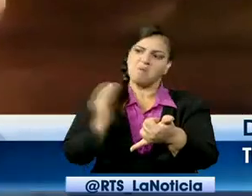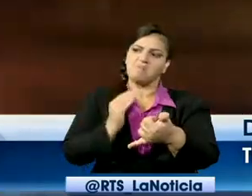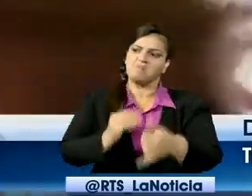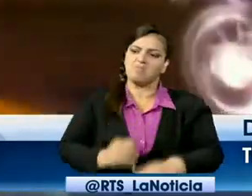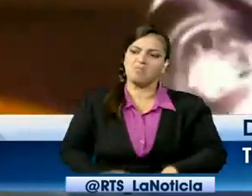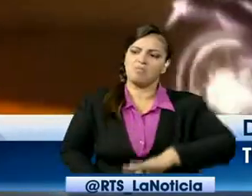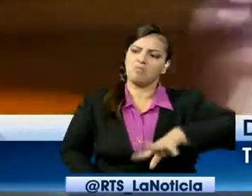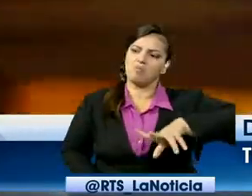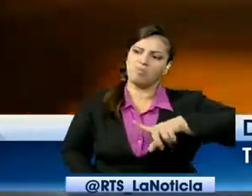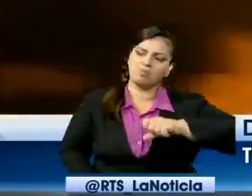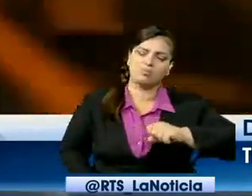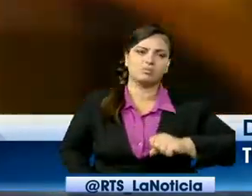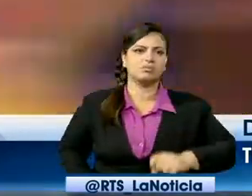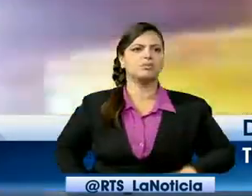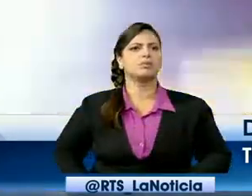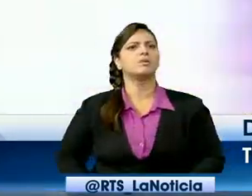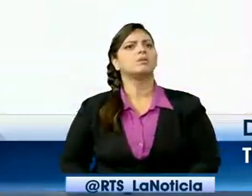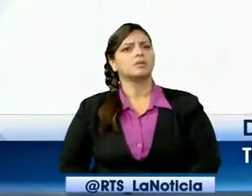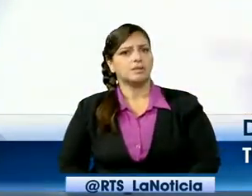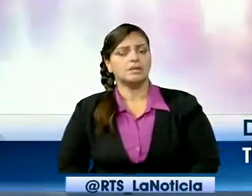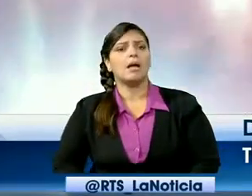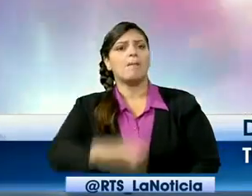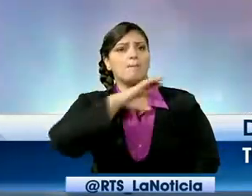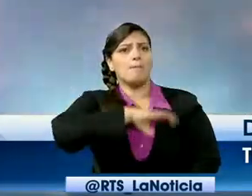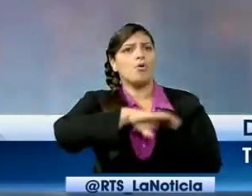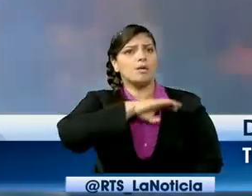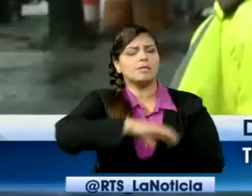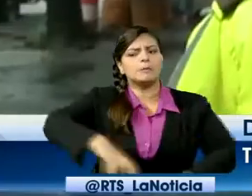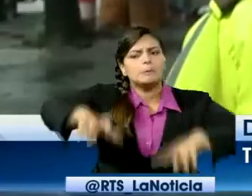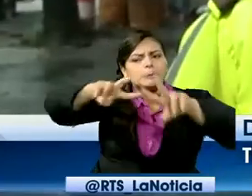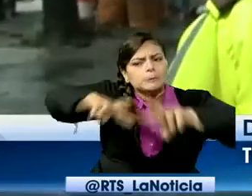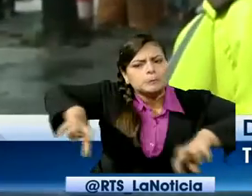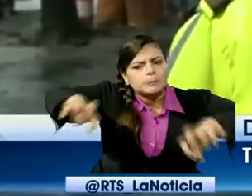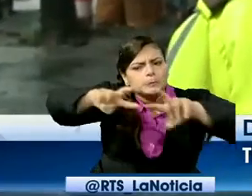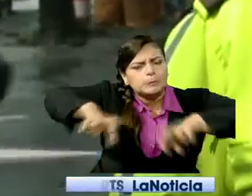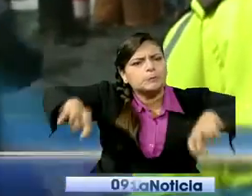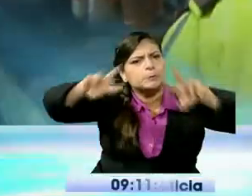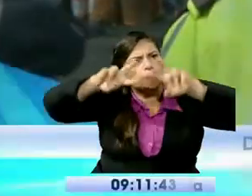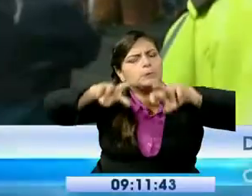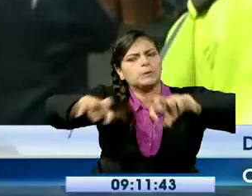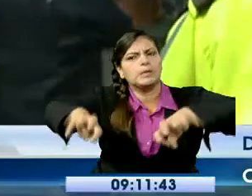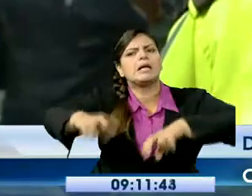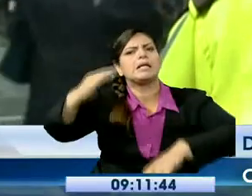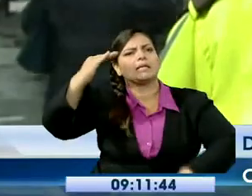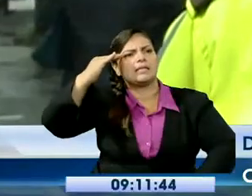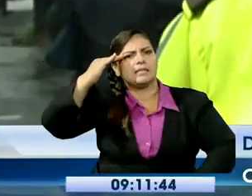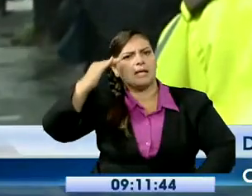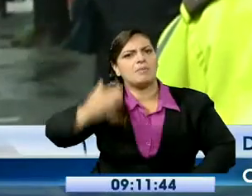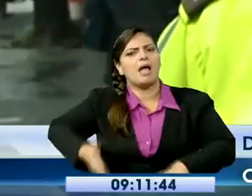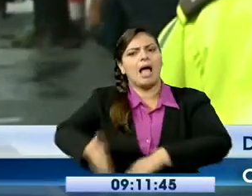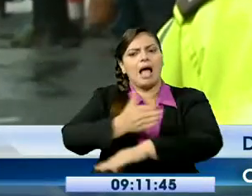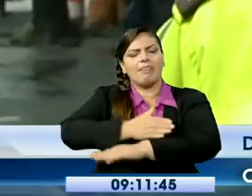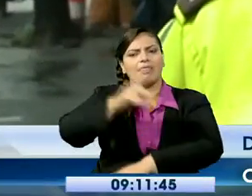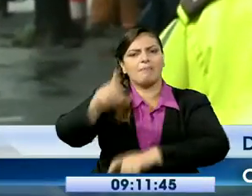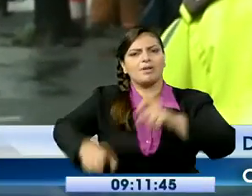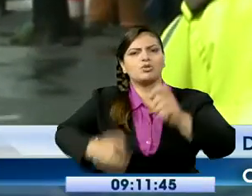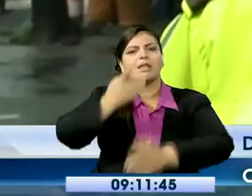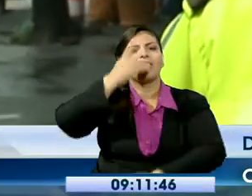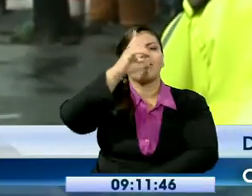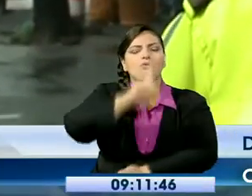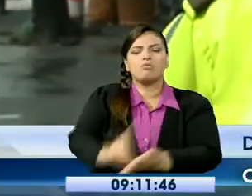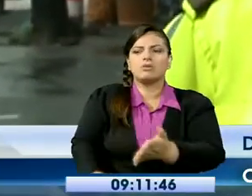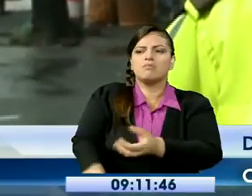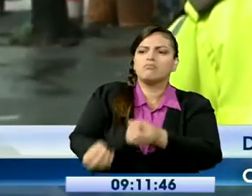características del vehículo y sobre todo estaban advertidos. Aproximadamente un mes habíamos recibido varias denuncias,